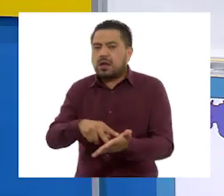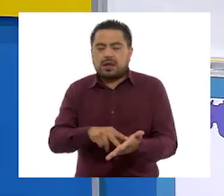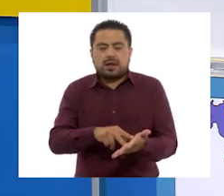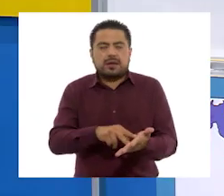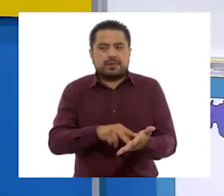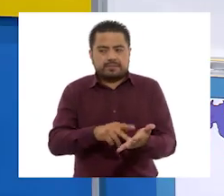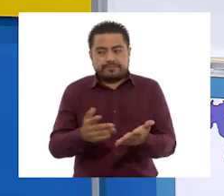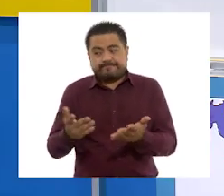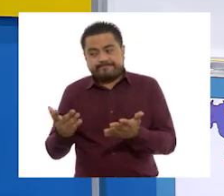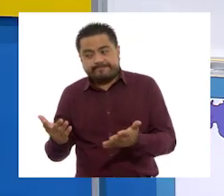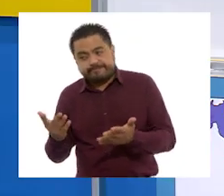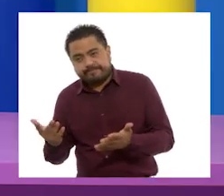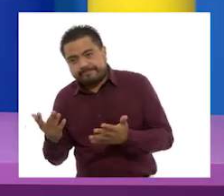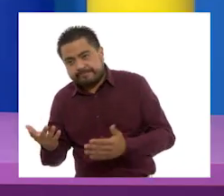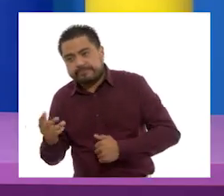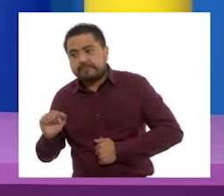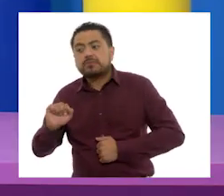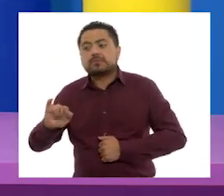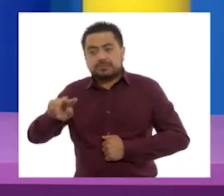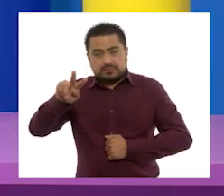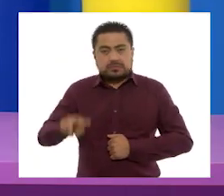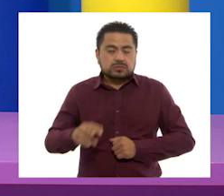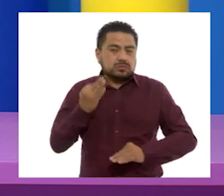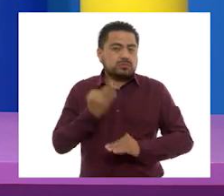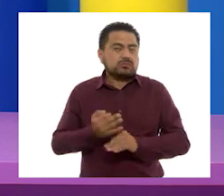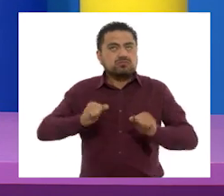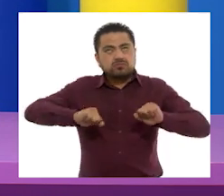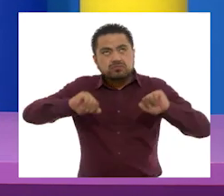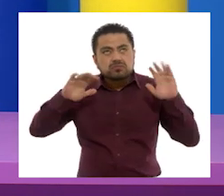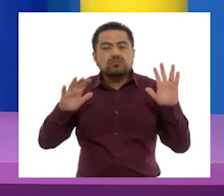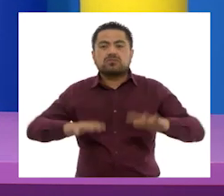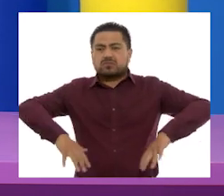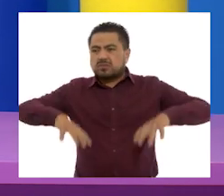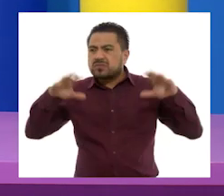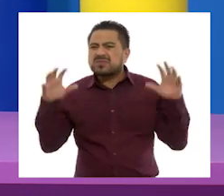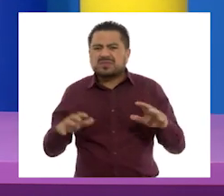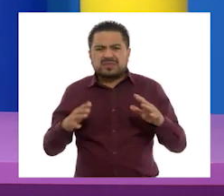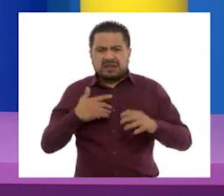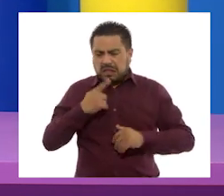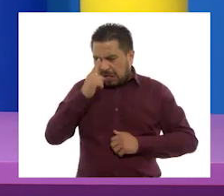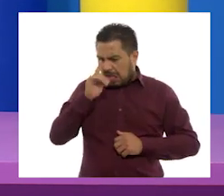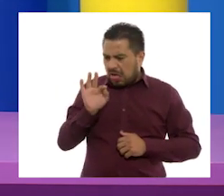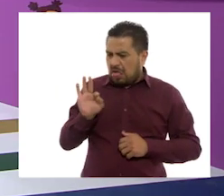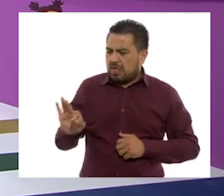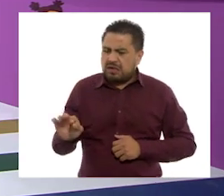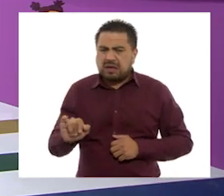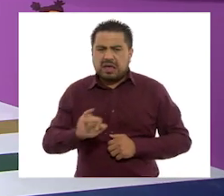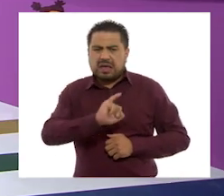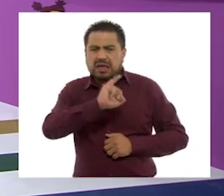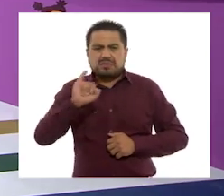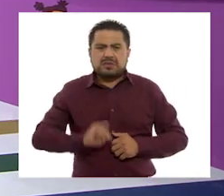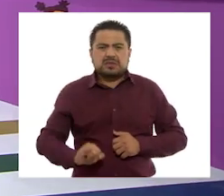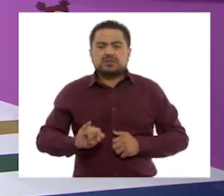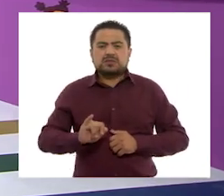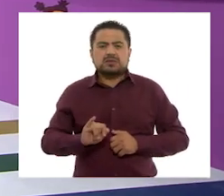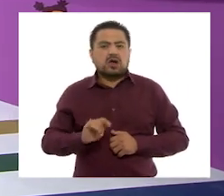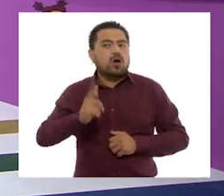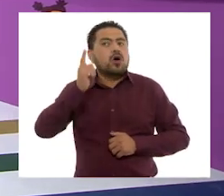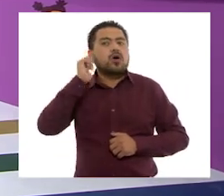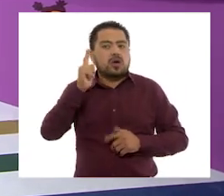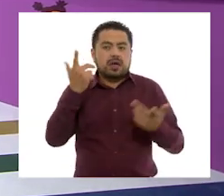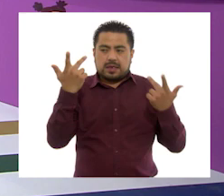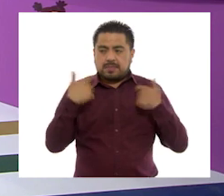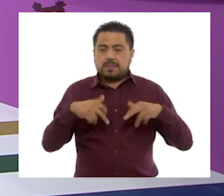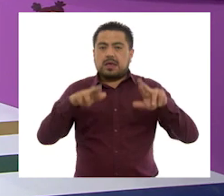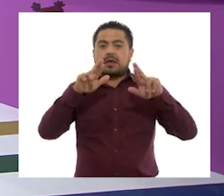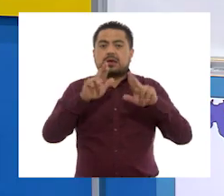ve, Raulito. Sí es cierto que estaba lloviendo. Yo nunca mucho. Te digo mentiras. Juan Carlos, esperamos que la maestra